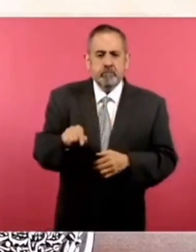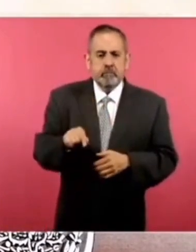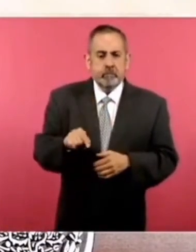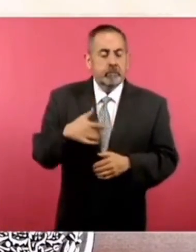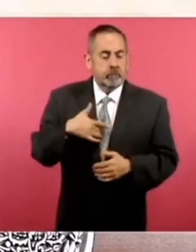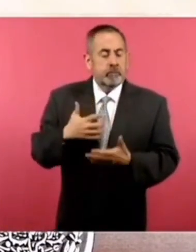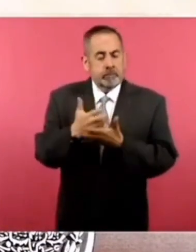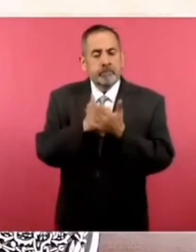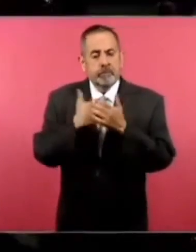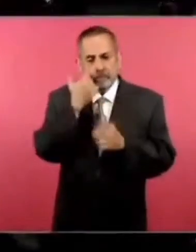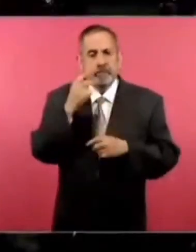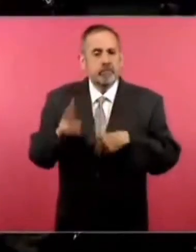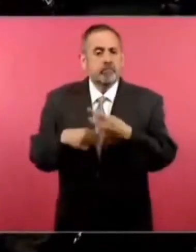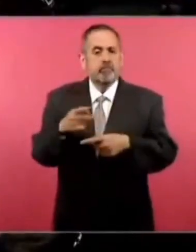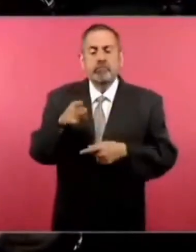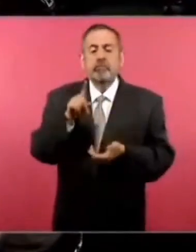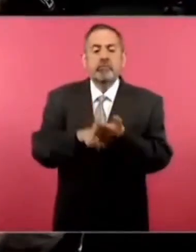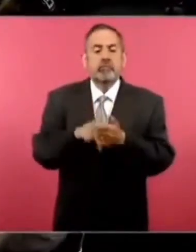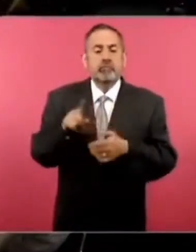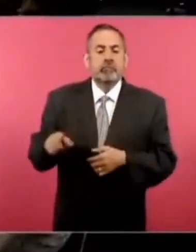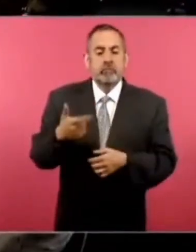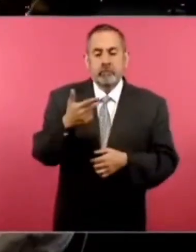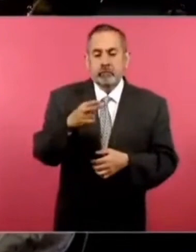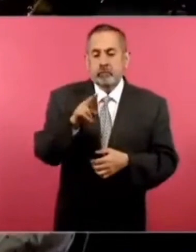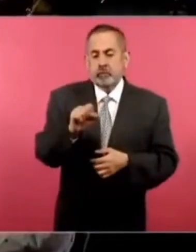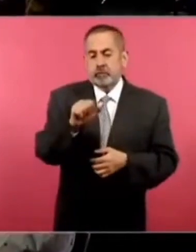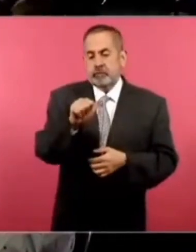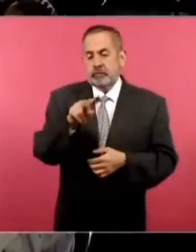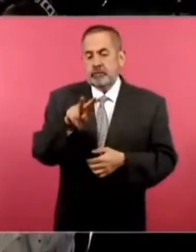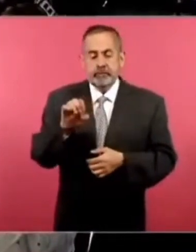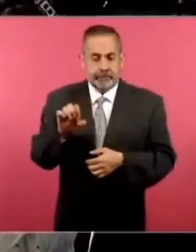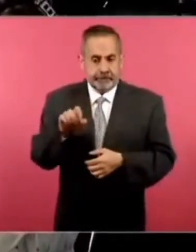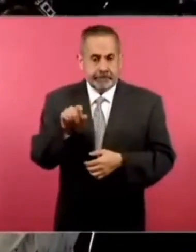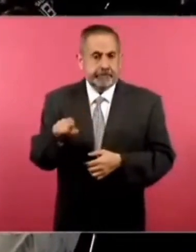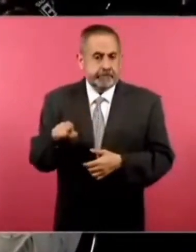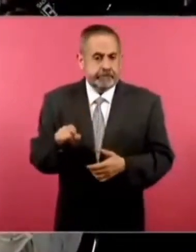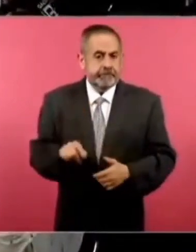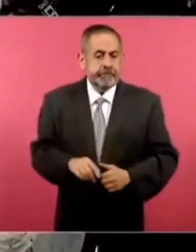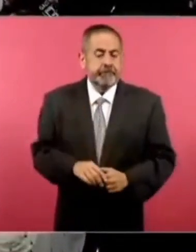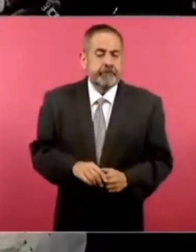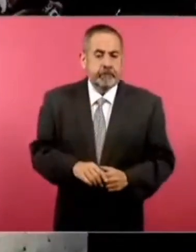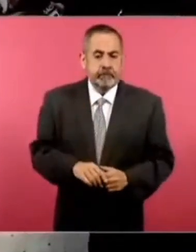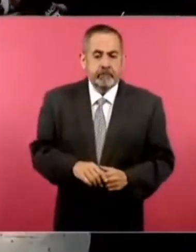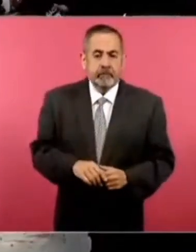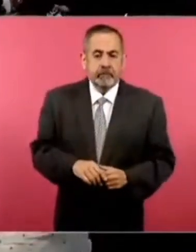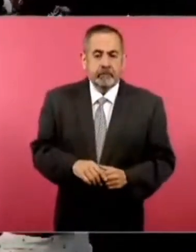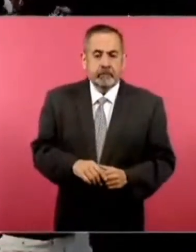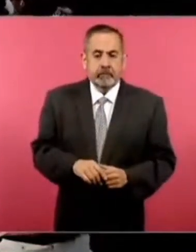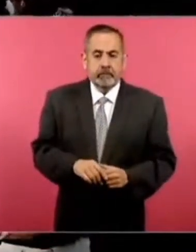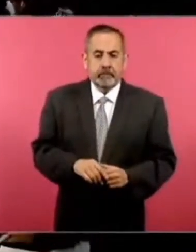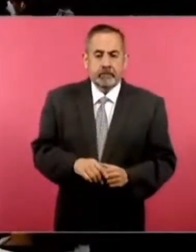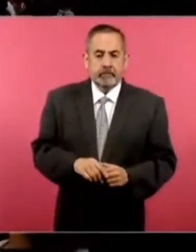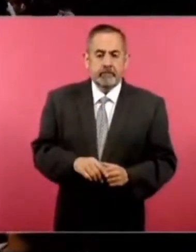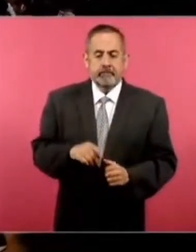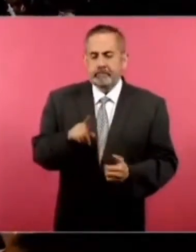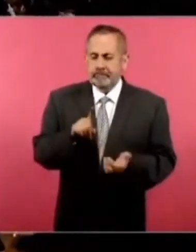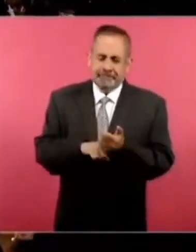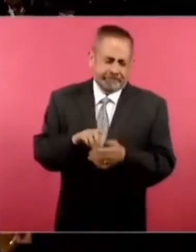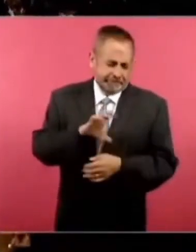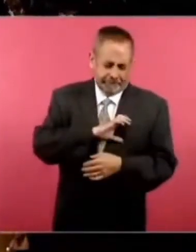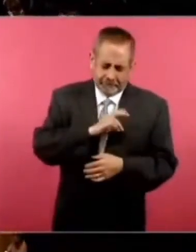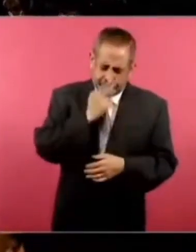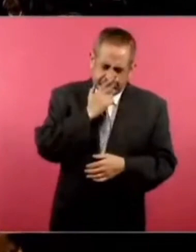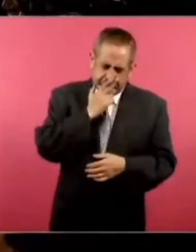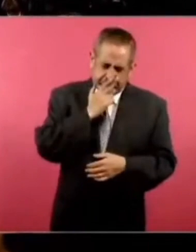Tengo ganas de ir a Guasave, que los quiero mucho,